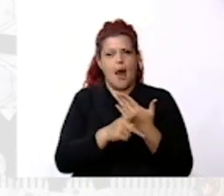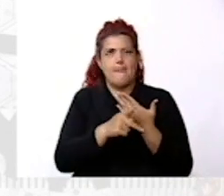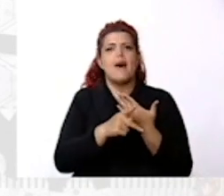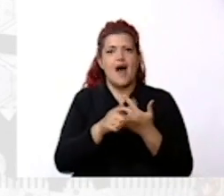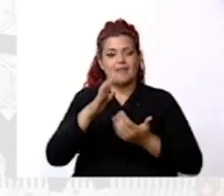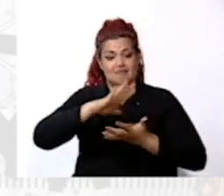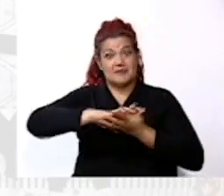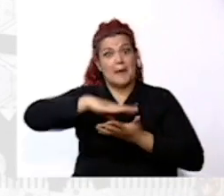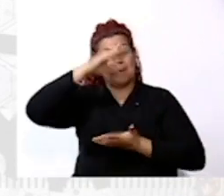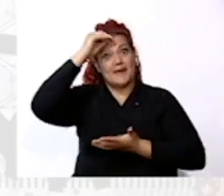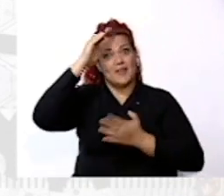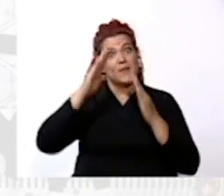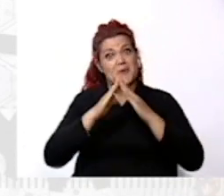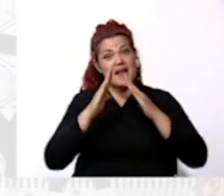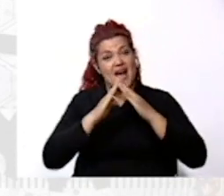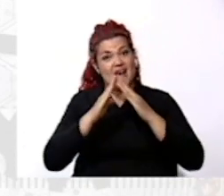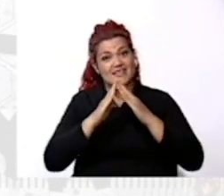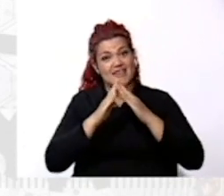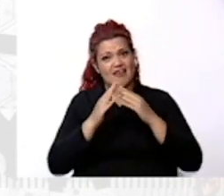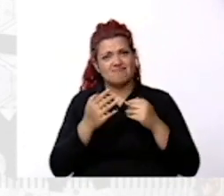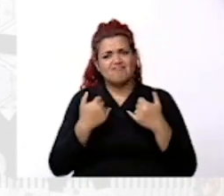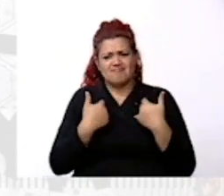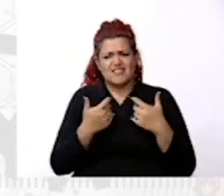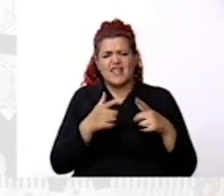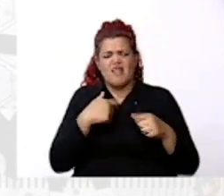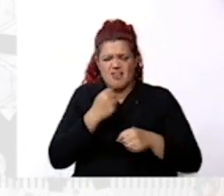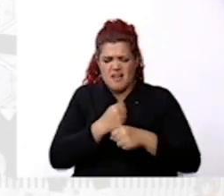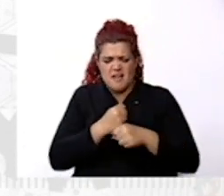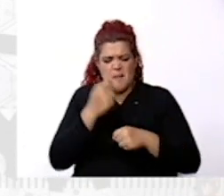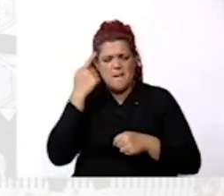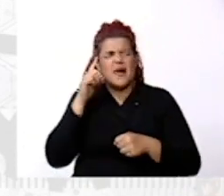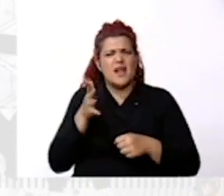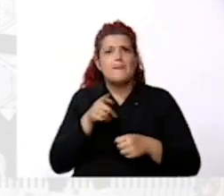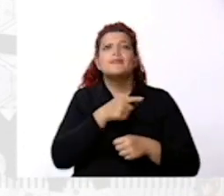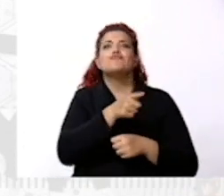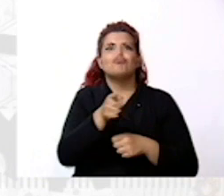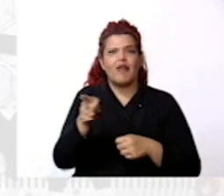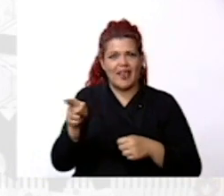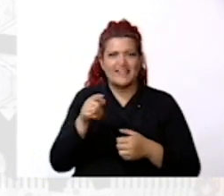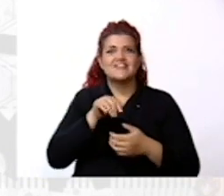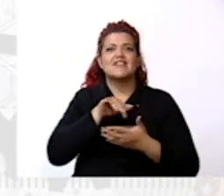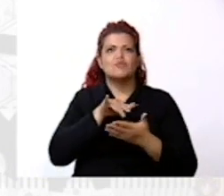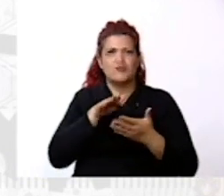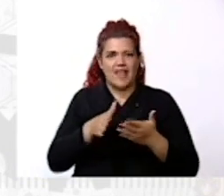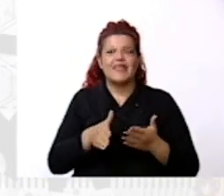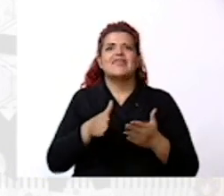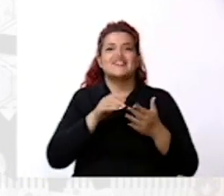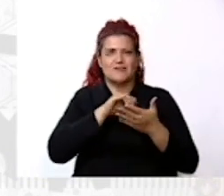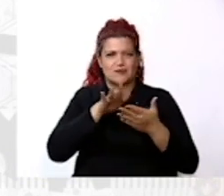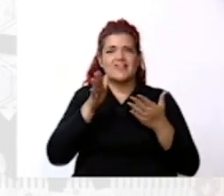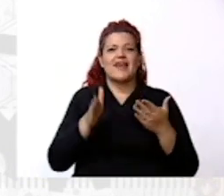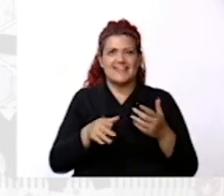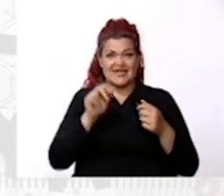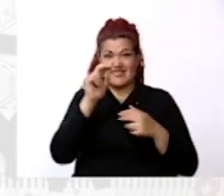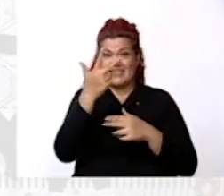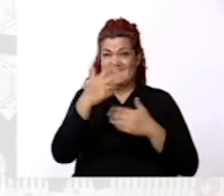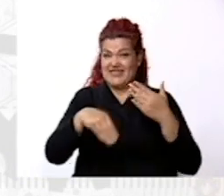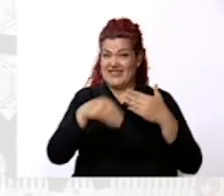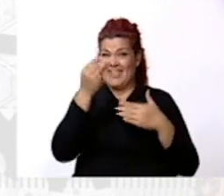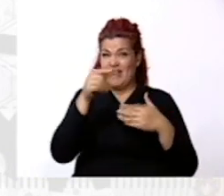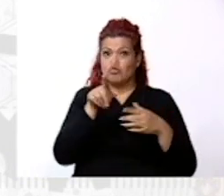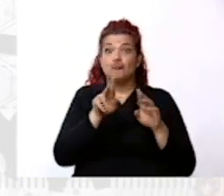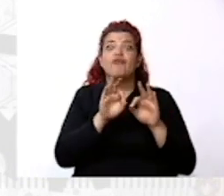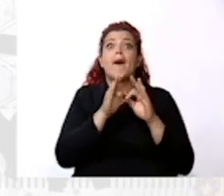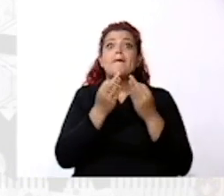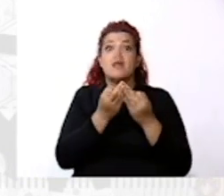de Aprendo en Casa, preparado especialmente para ustedes, estudiantes de tercer año y también sus familias, porque